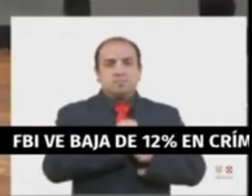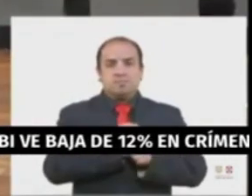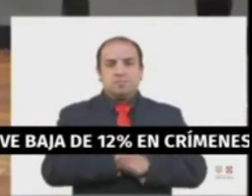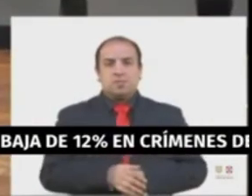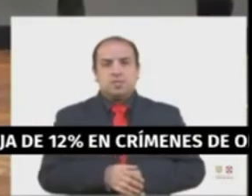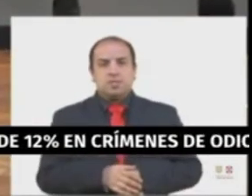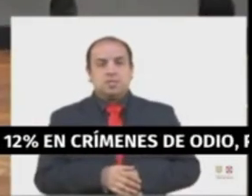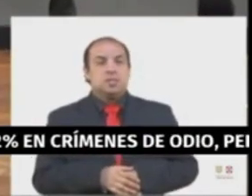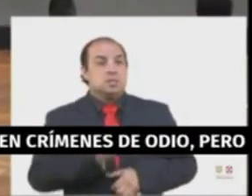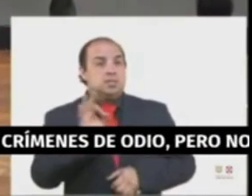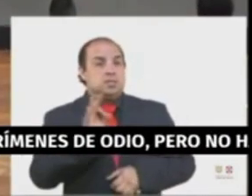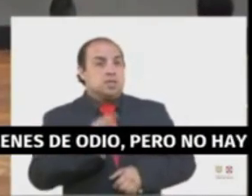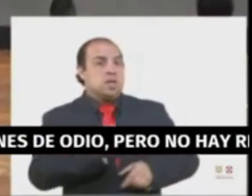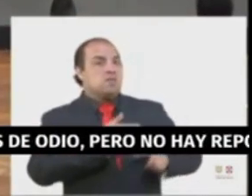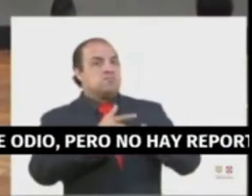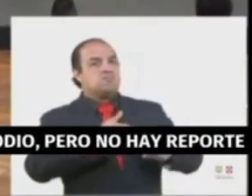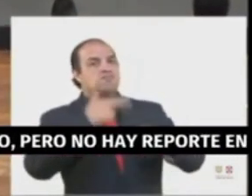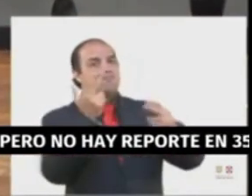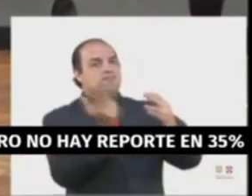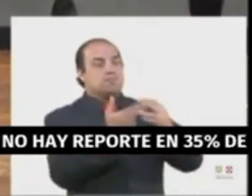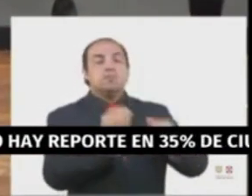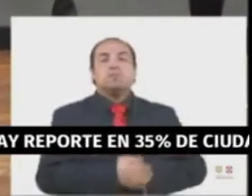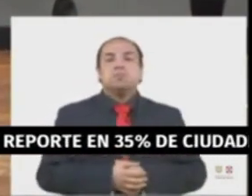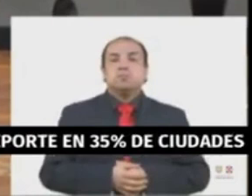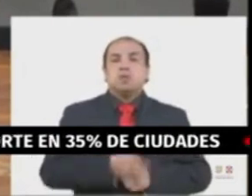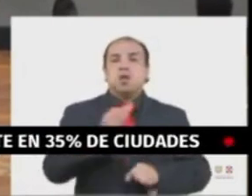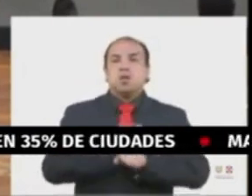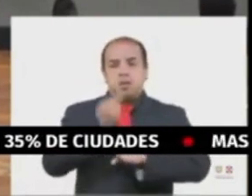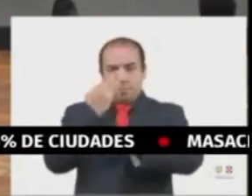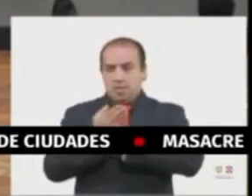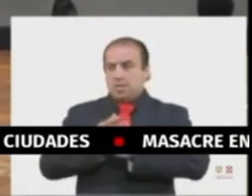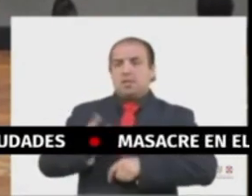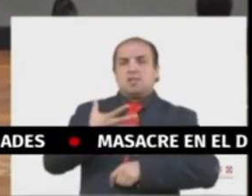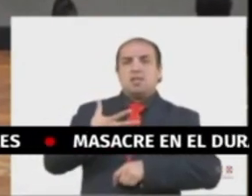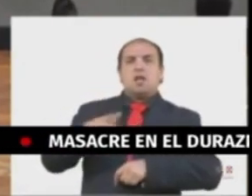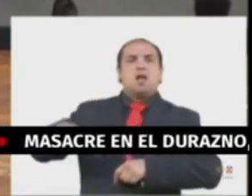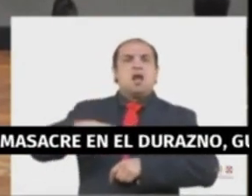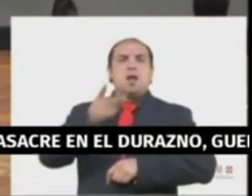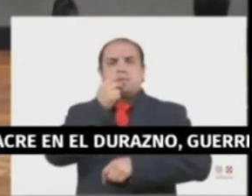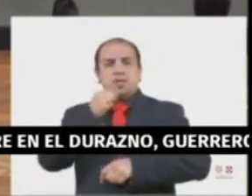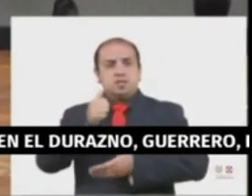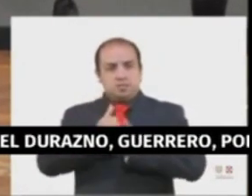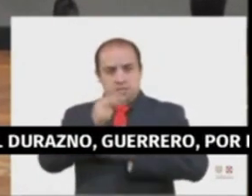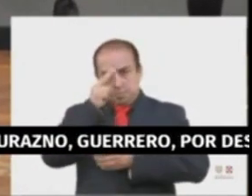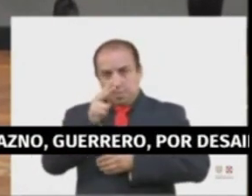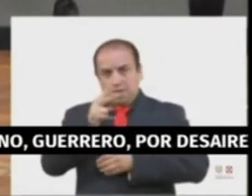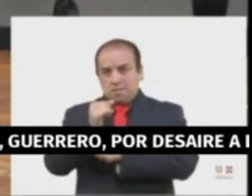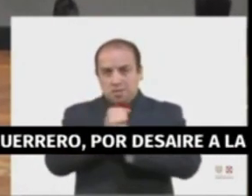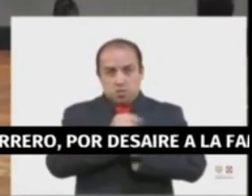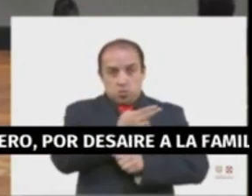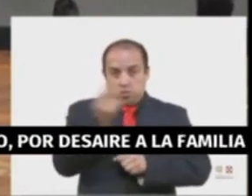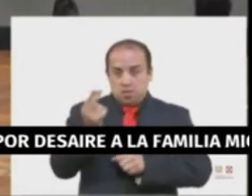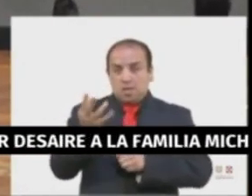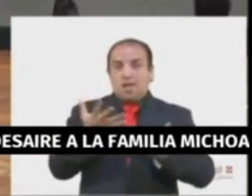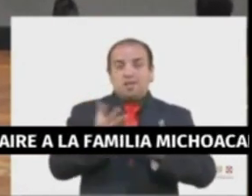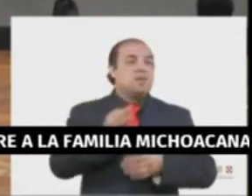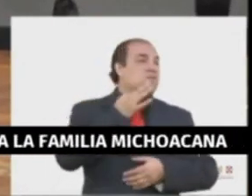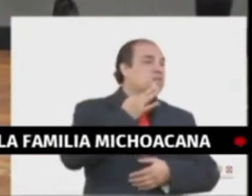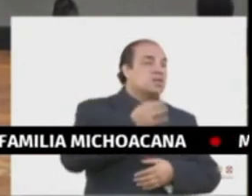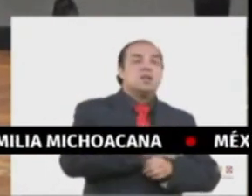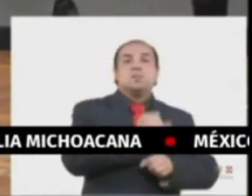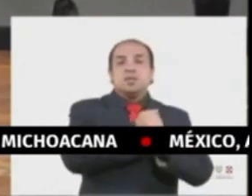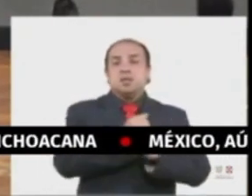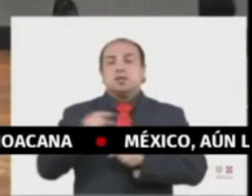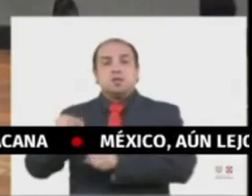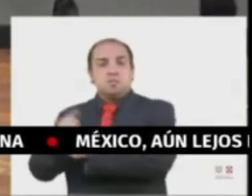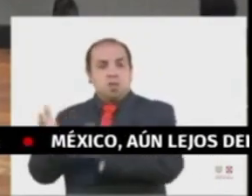Tentativa de homicidio. Tentativa de homicidio. Y en ese sentido, con las facultades que hoy tiene la Policía Capitalina de Investigación, ¿ustedes estarían haciendo una investigación alterna a lo que hace la Fiscalía? Es coordinada,